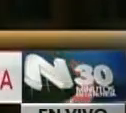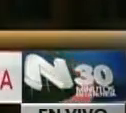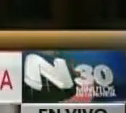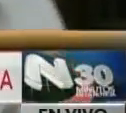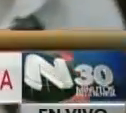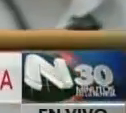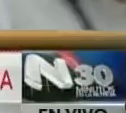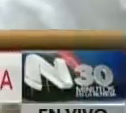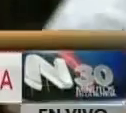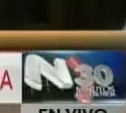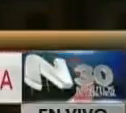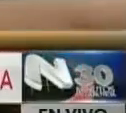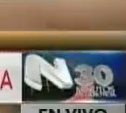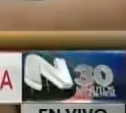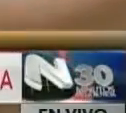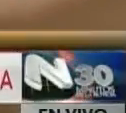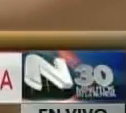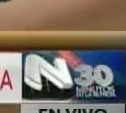Buenas tardes.